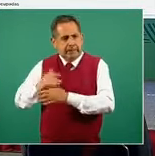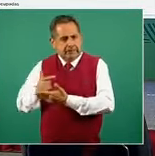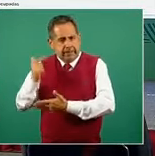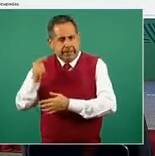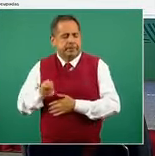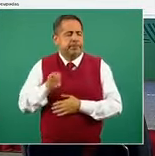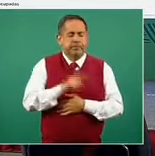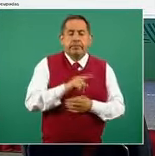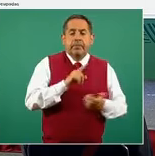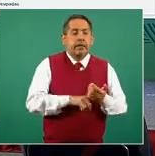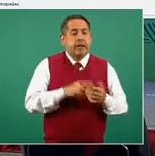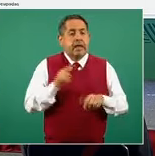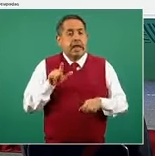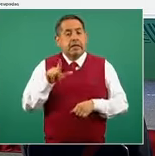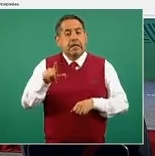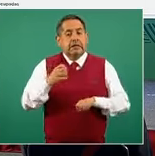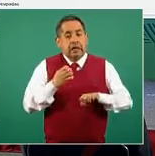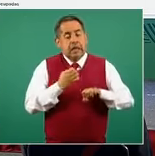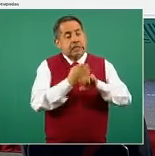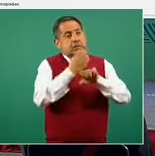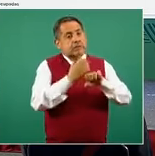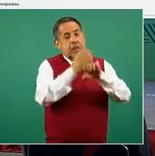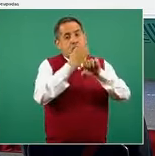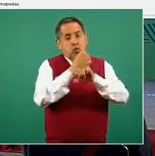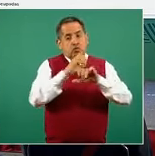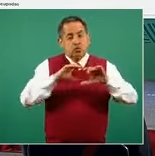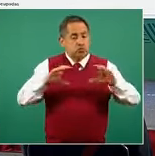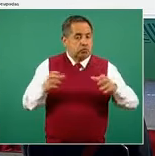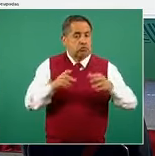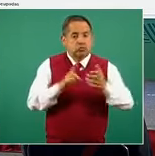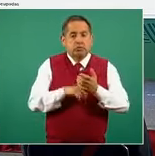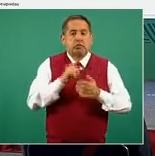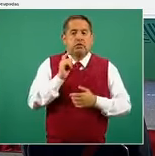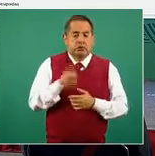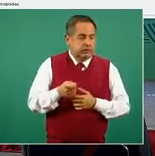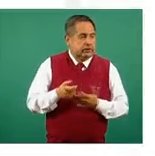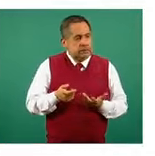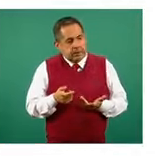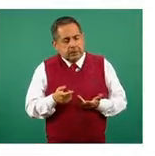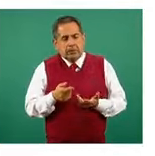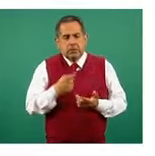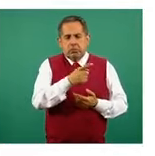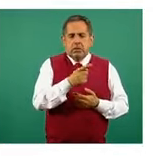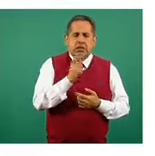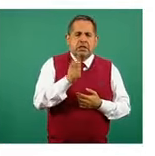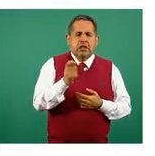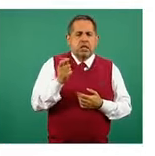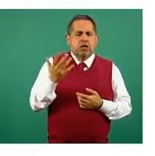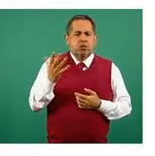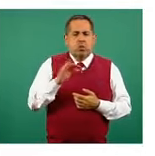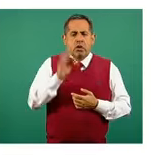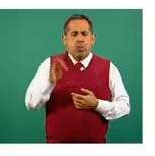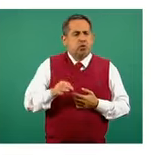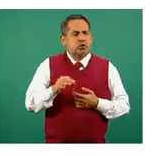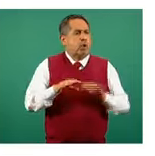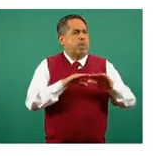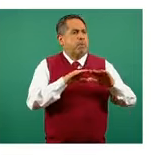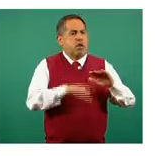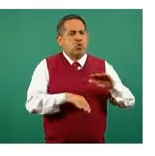17 entidades a nivel nacional, entidades federativas, tienen el 50% o menos